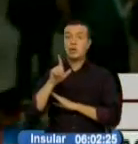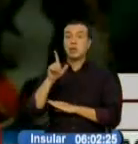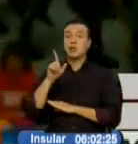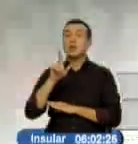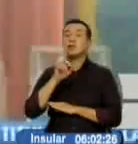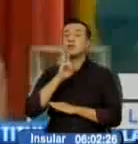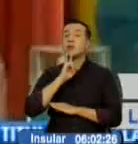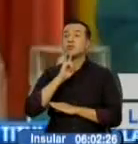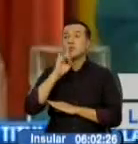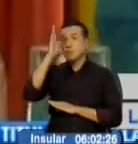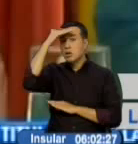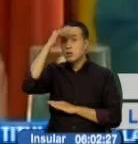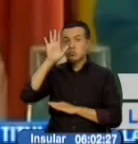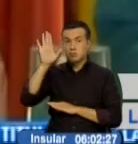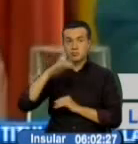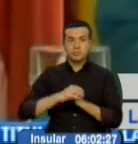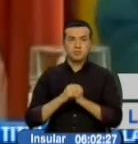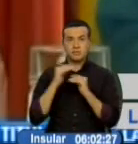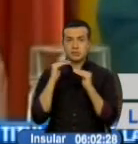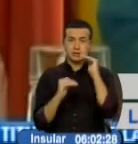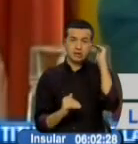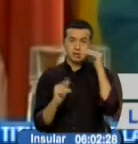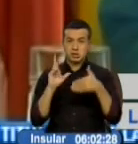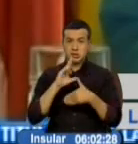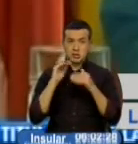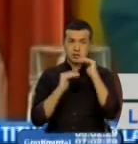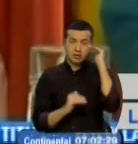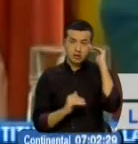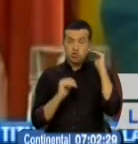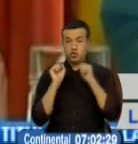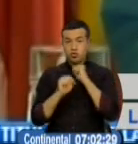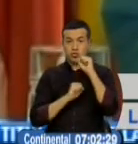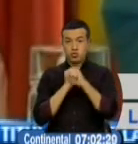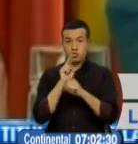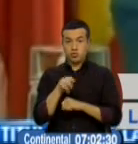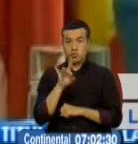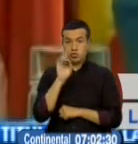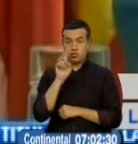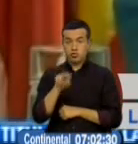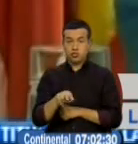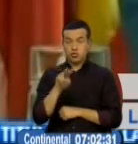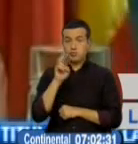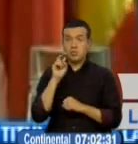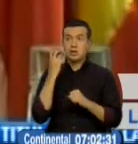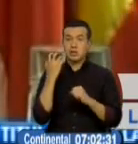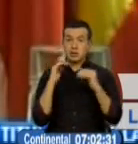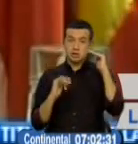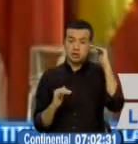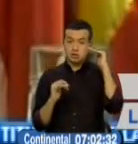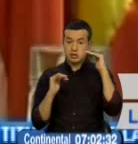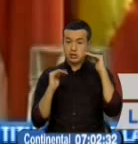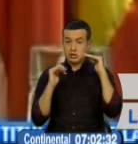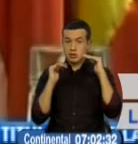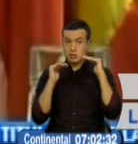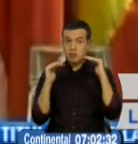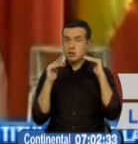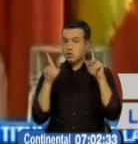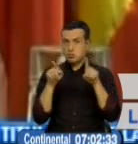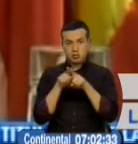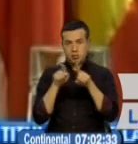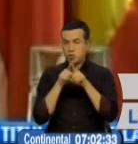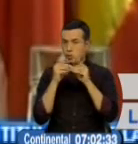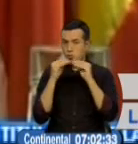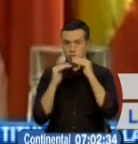Unidos. La desigualdad en América Latina disminuyó entre 2008 y 2015 a un ritmo anual del 0.9%, pero sigue siendo